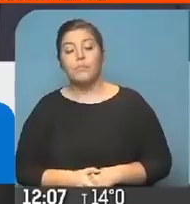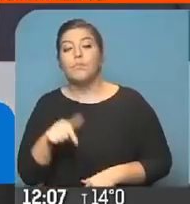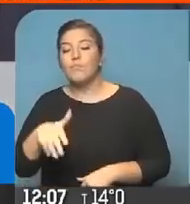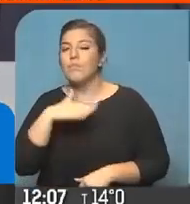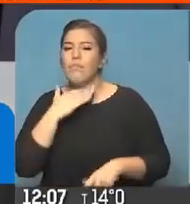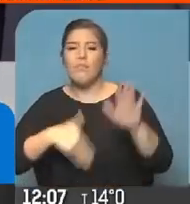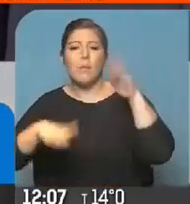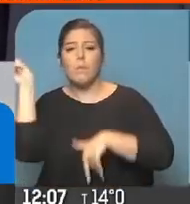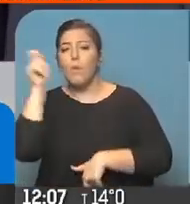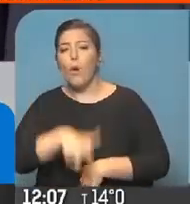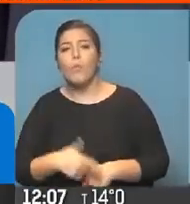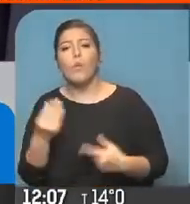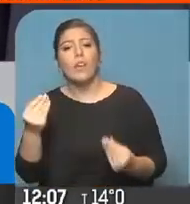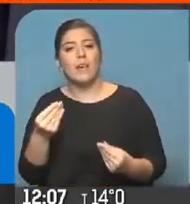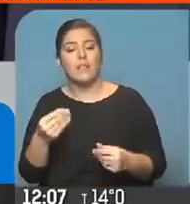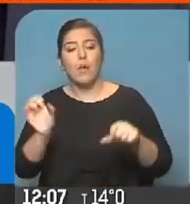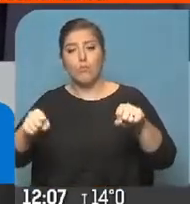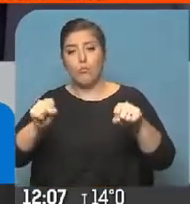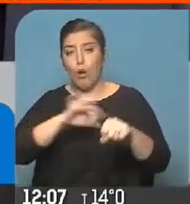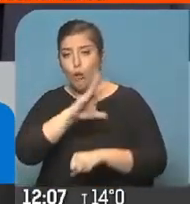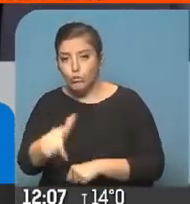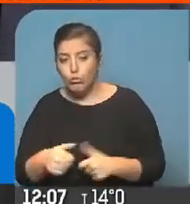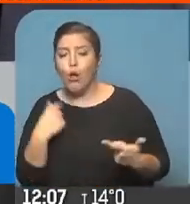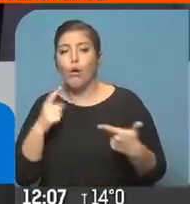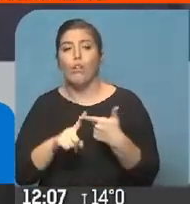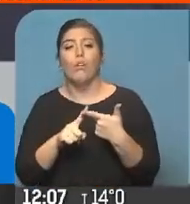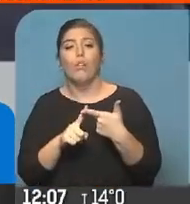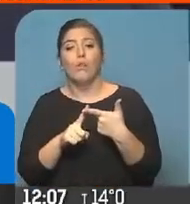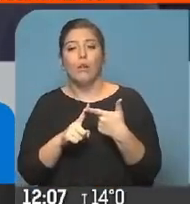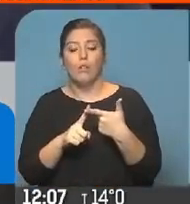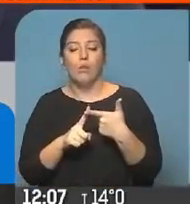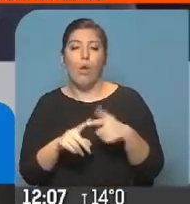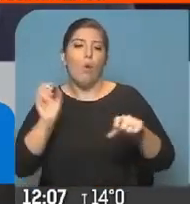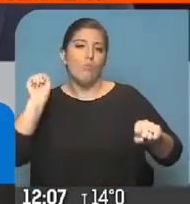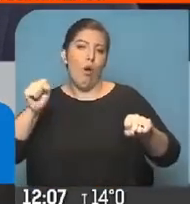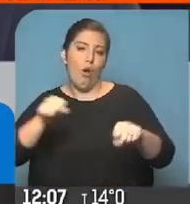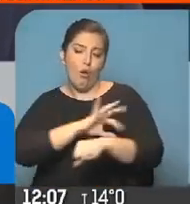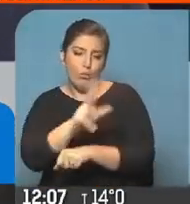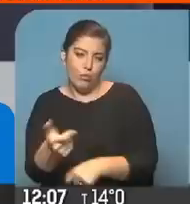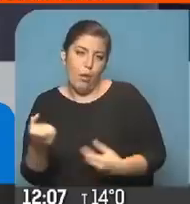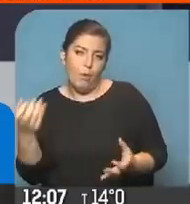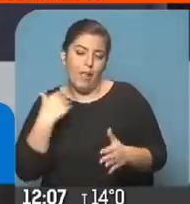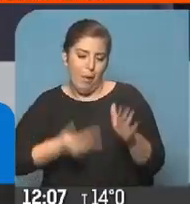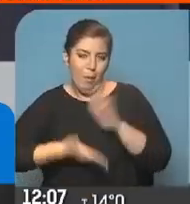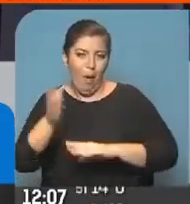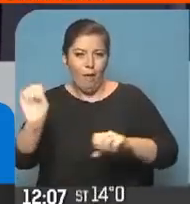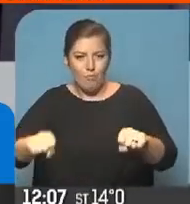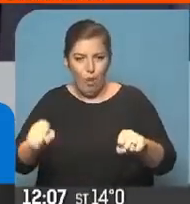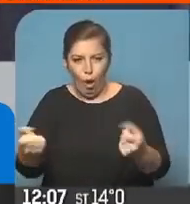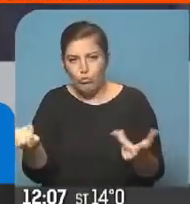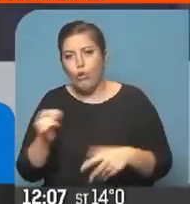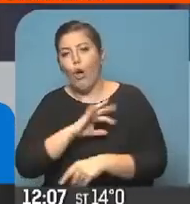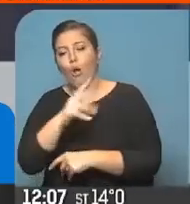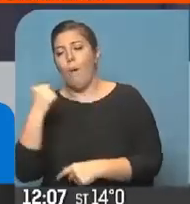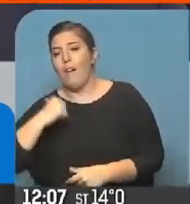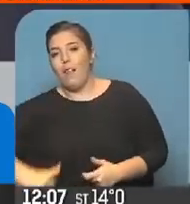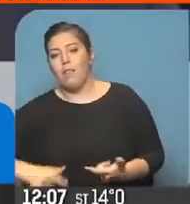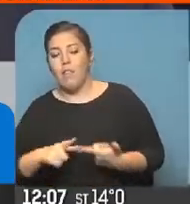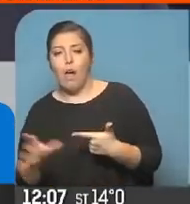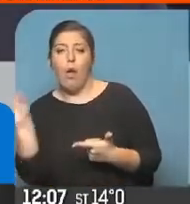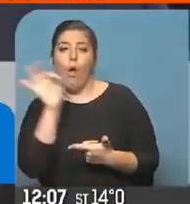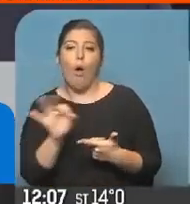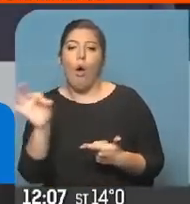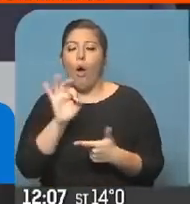común es el del motochorro el del robo de votos chorro porque es en lo que se dirigen donde wrong o carteras o tienen